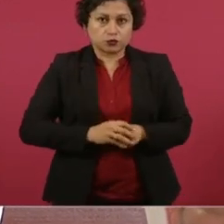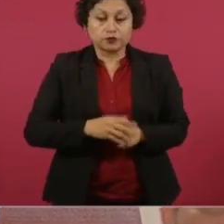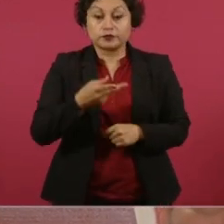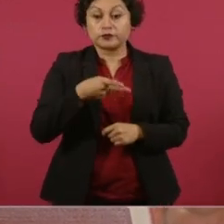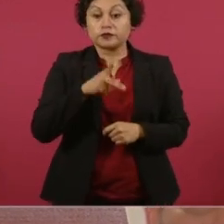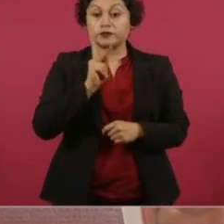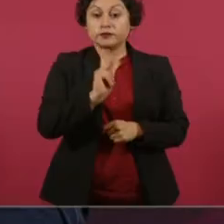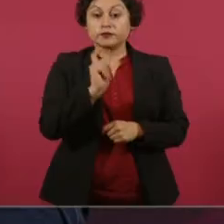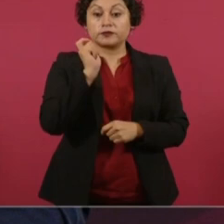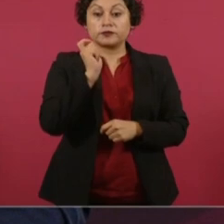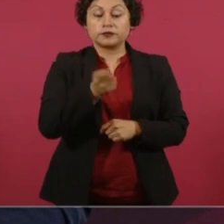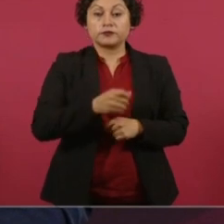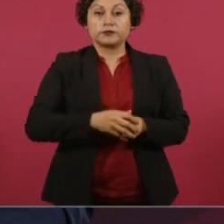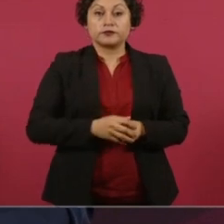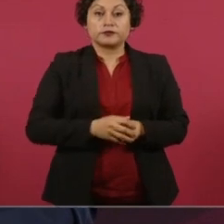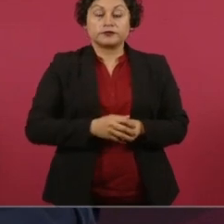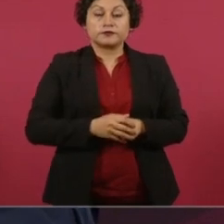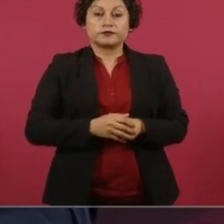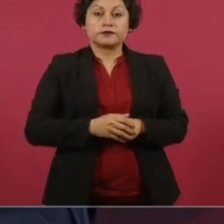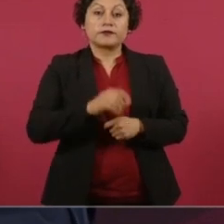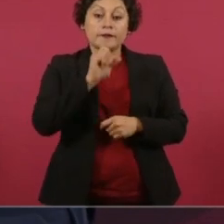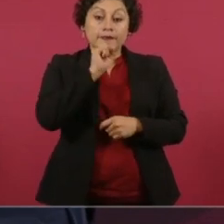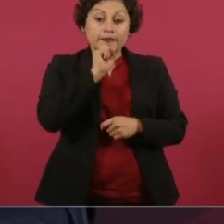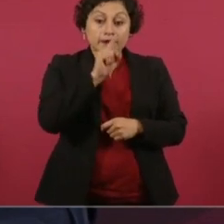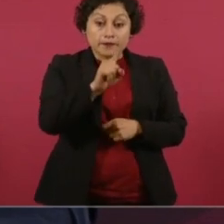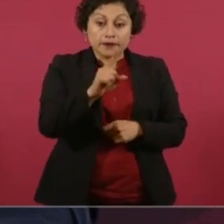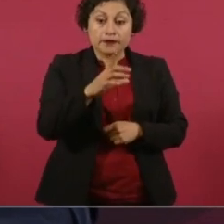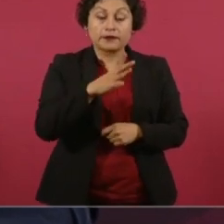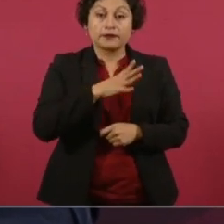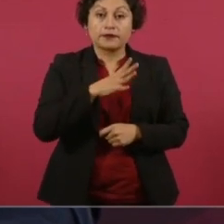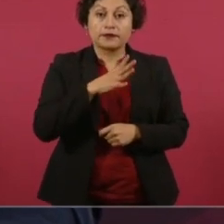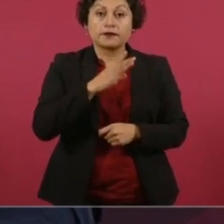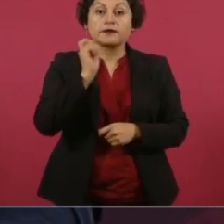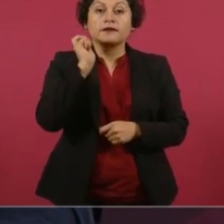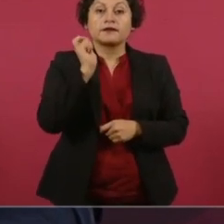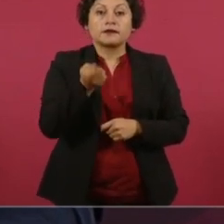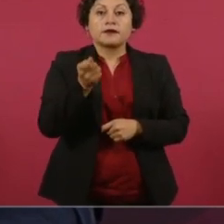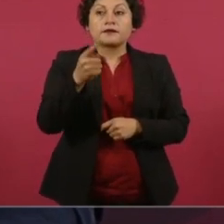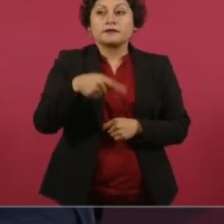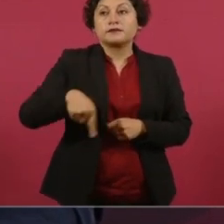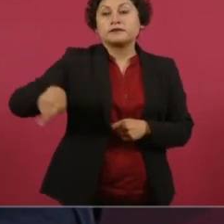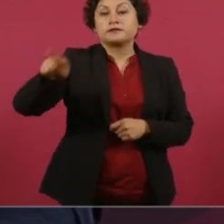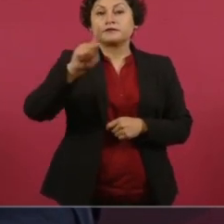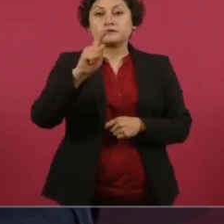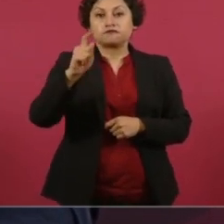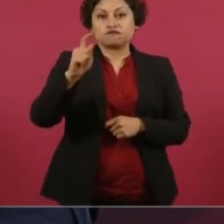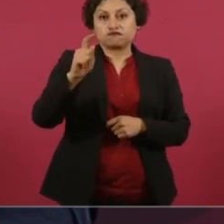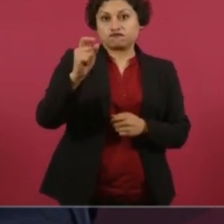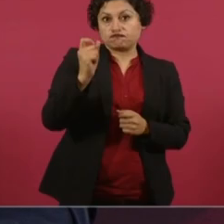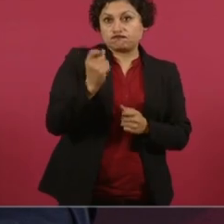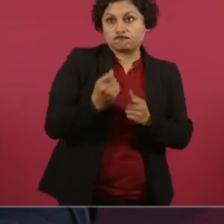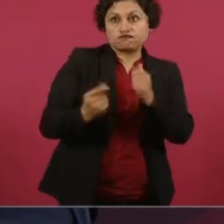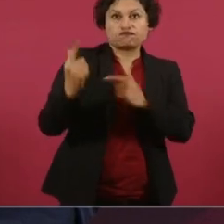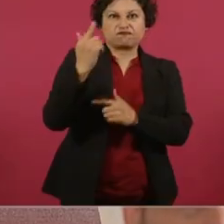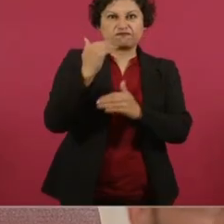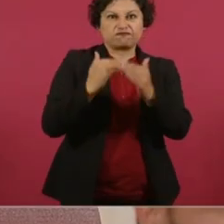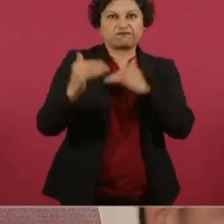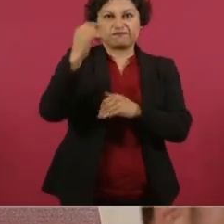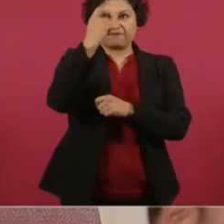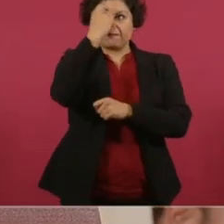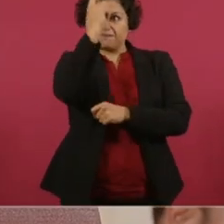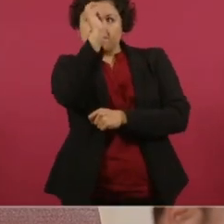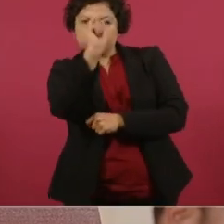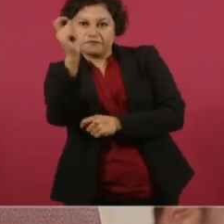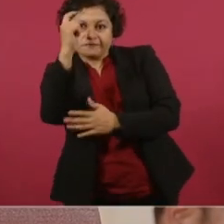a los intelectuales orgánicos no a